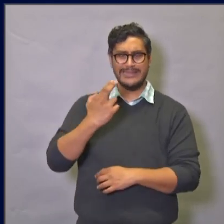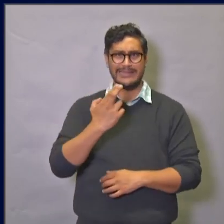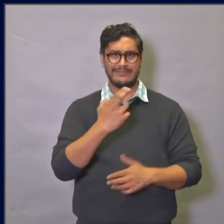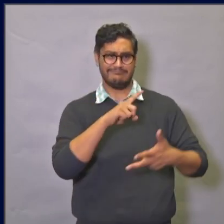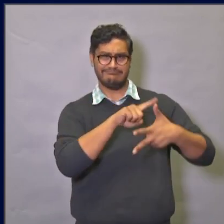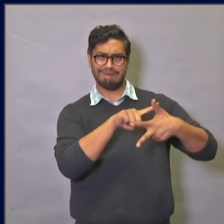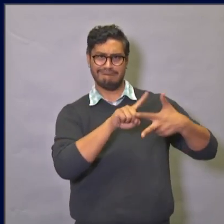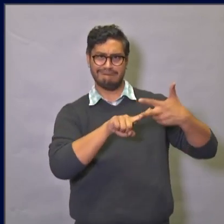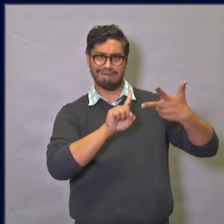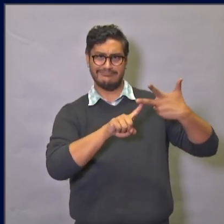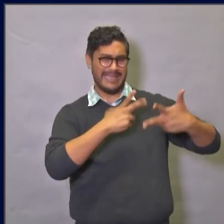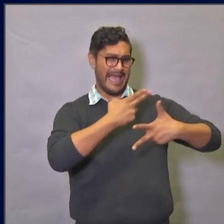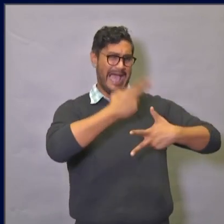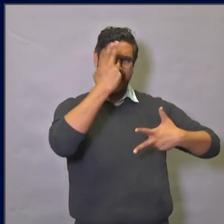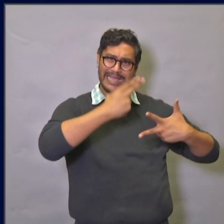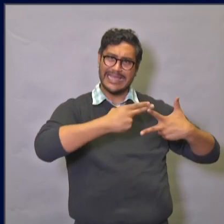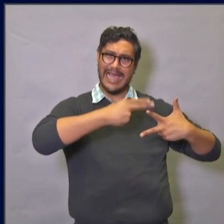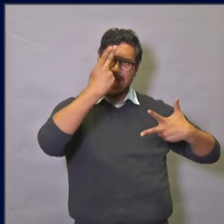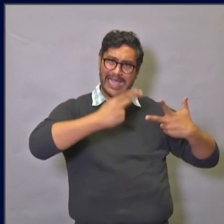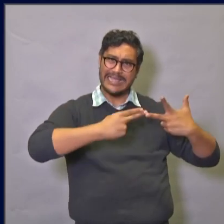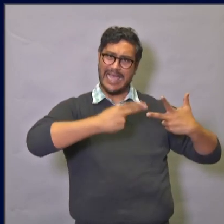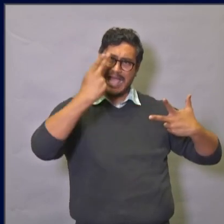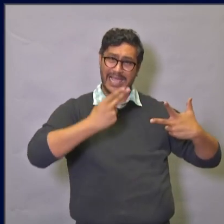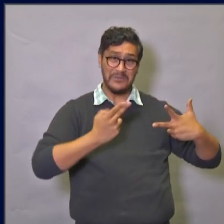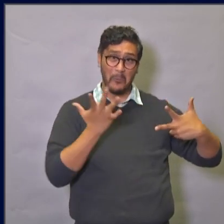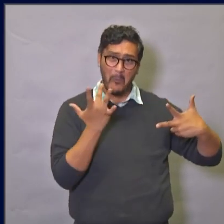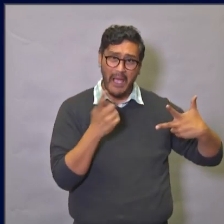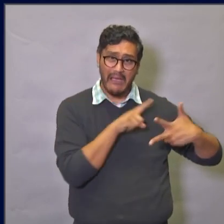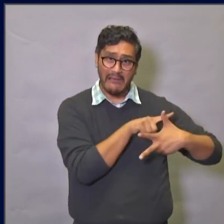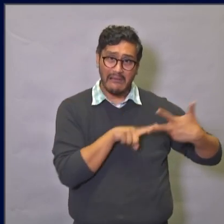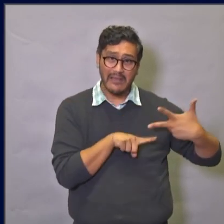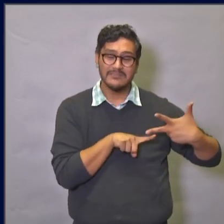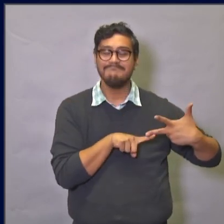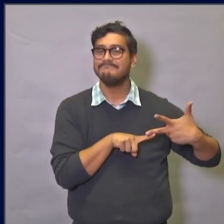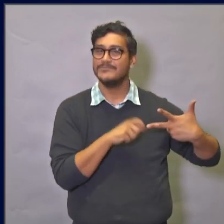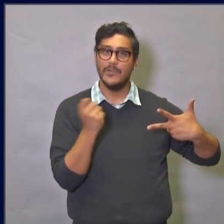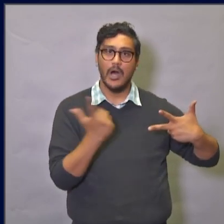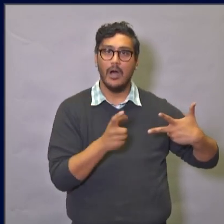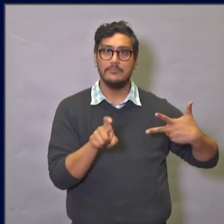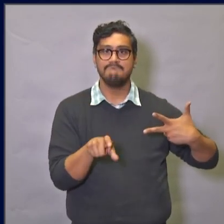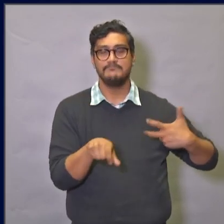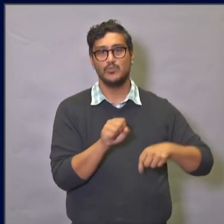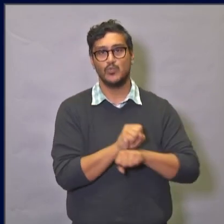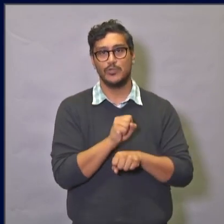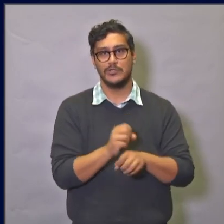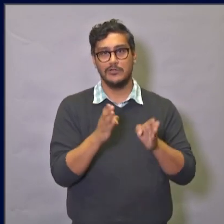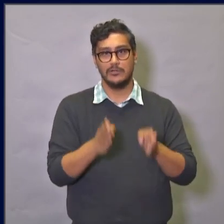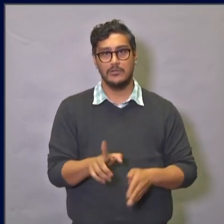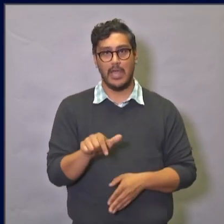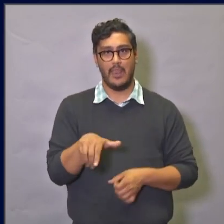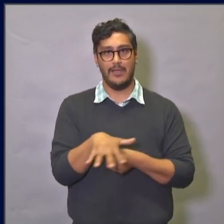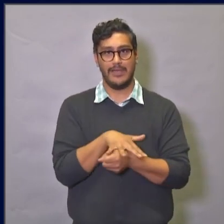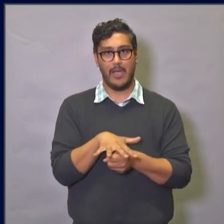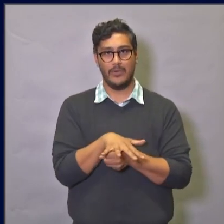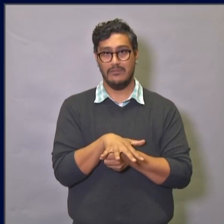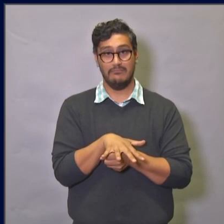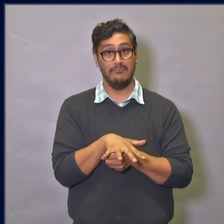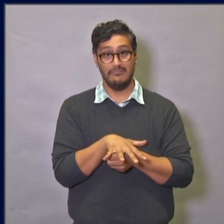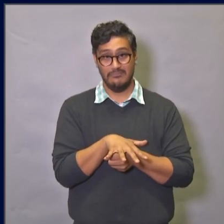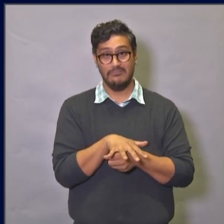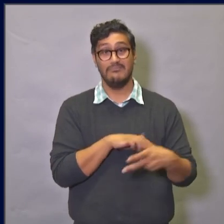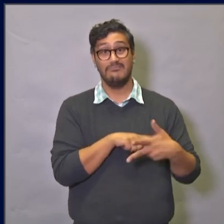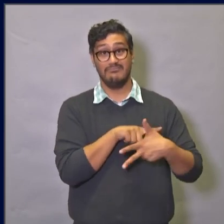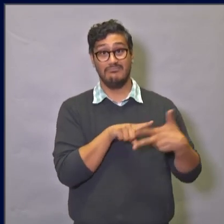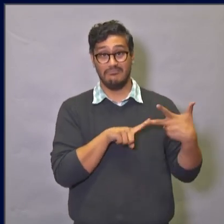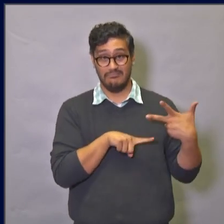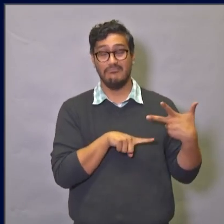3 grupos es que constituyen la gran mayoría de la fuerza laboral del condado de Los Ángeles y son los grupos que tienen